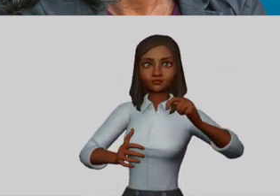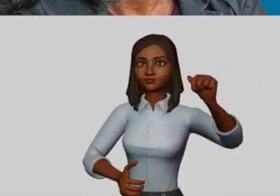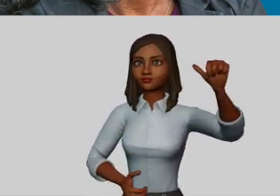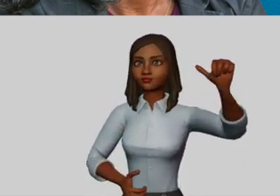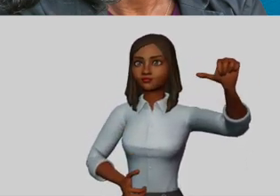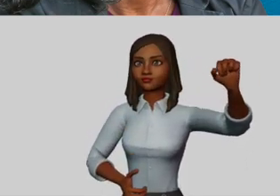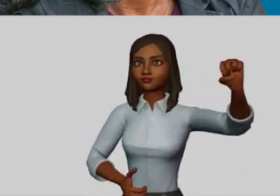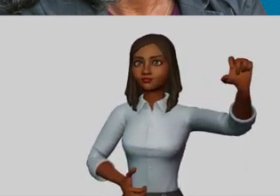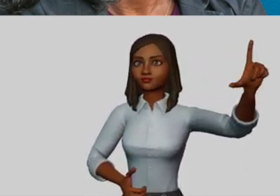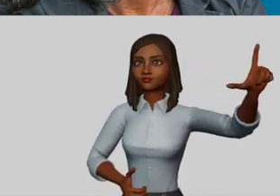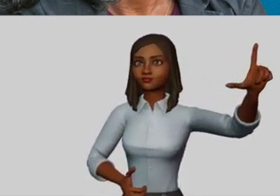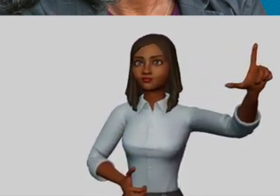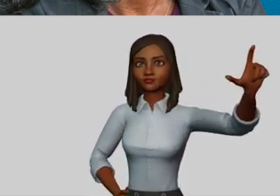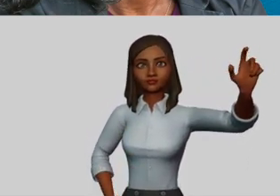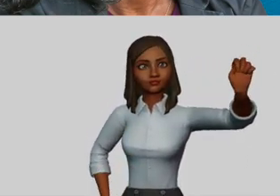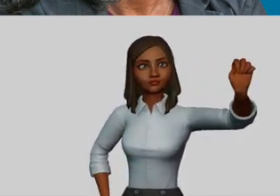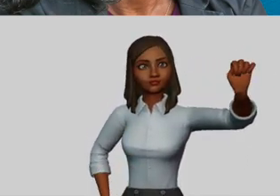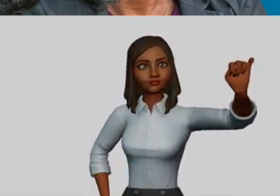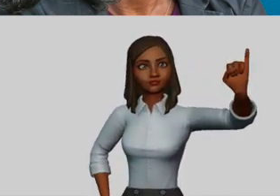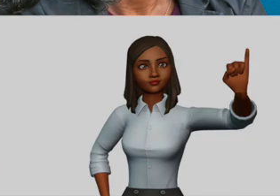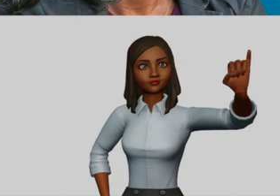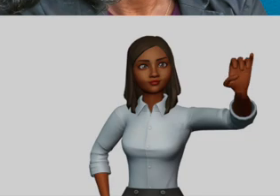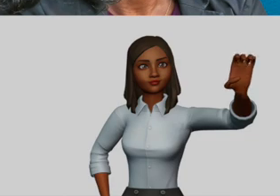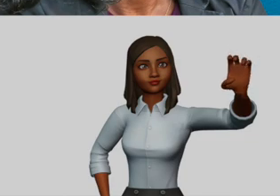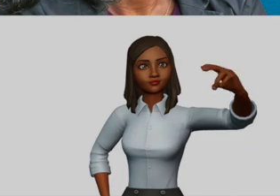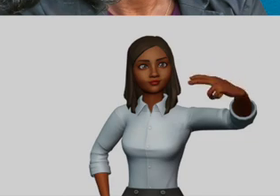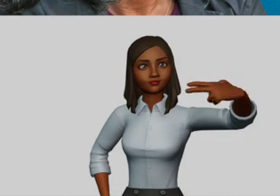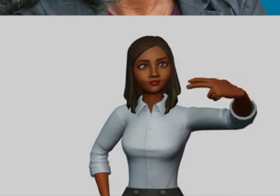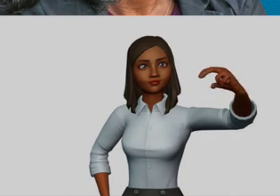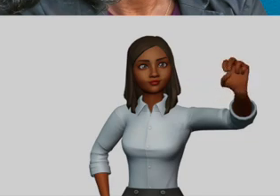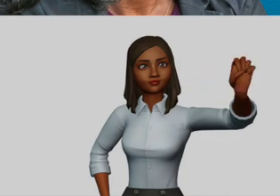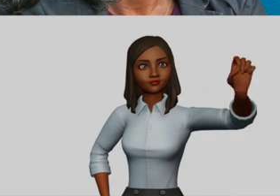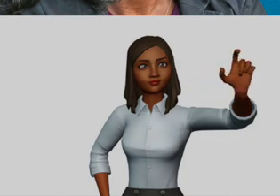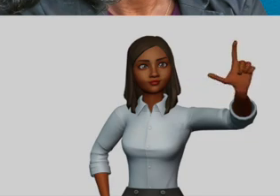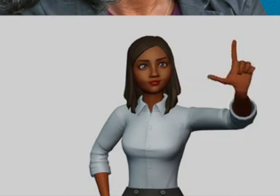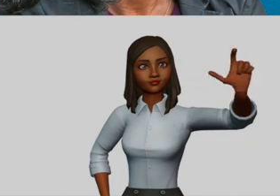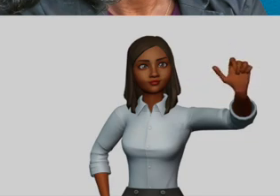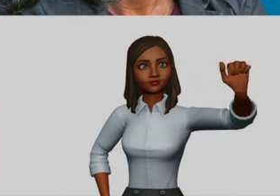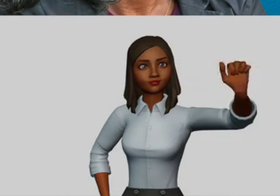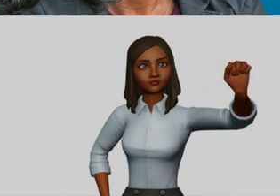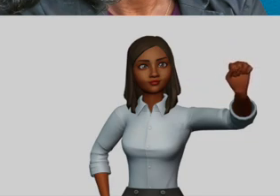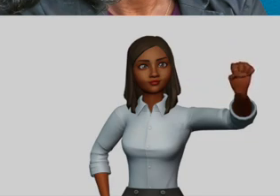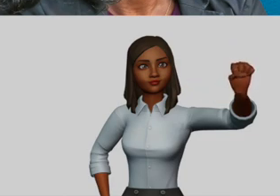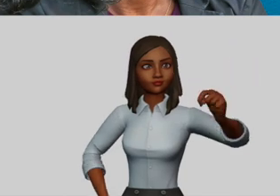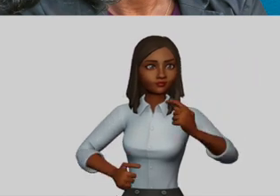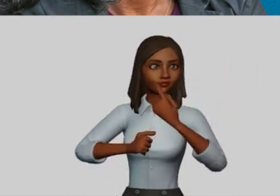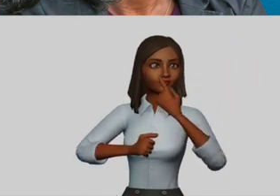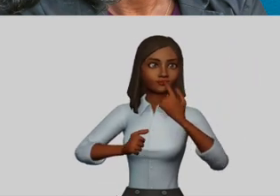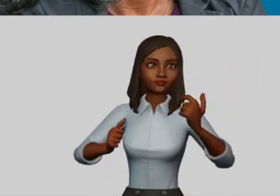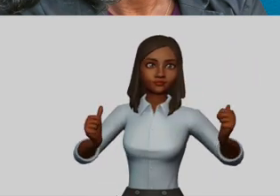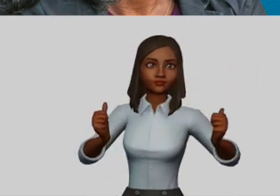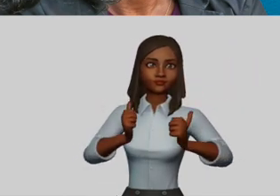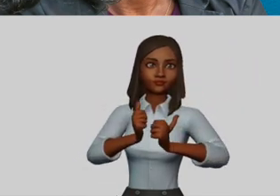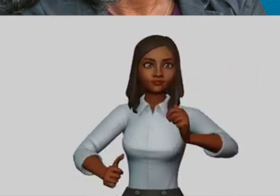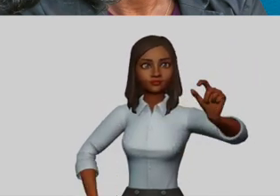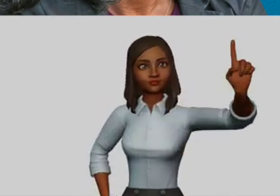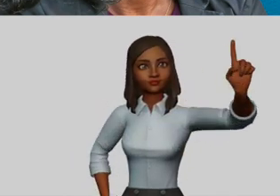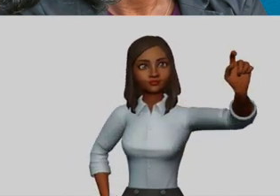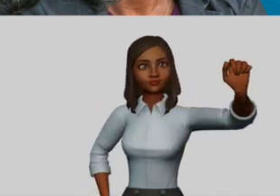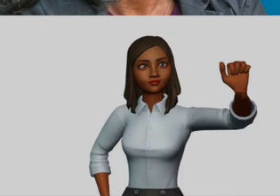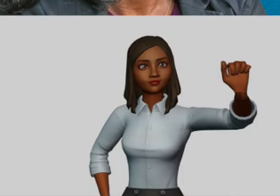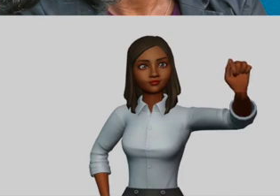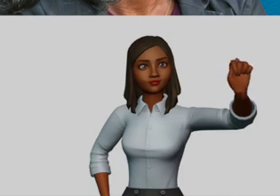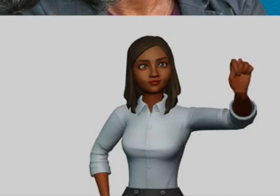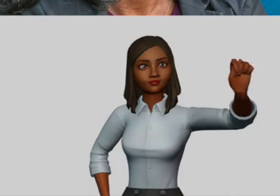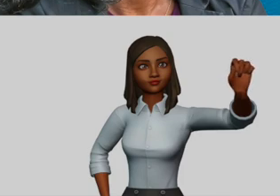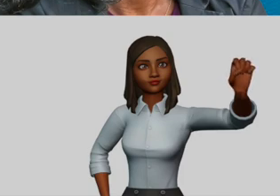los negocios. Exacto. Y los gobiernos que necesitan interactuar con ese tipo de personas. Como lo dijeron ahorita,